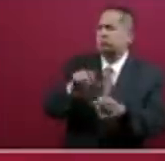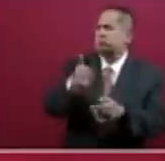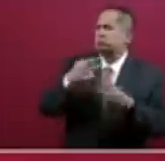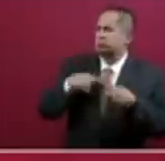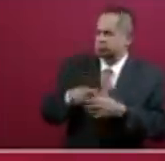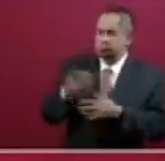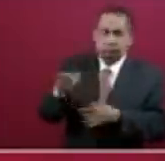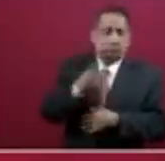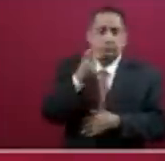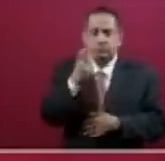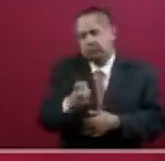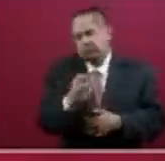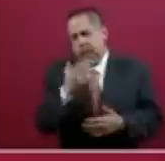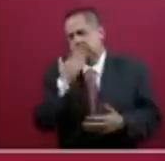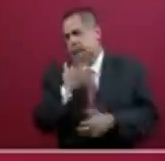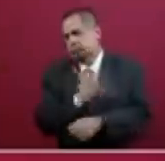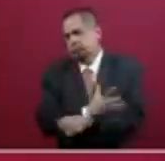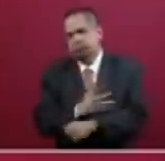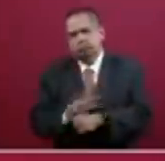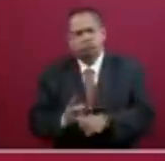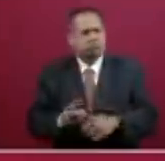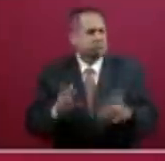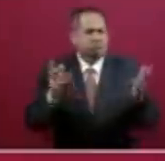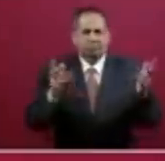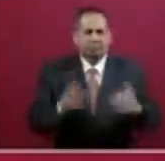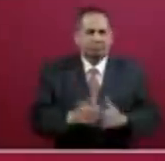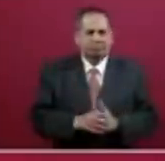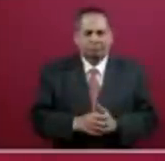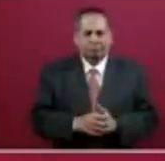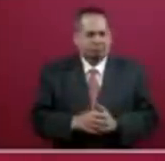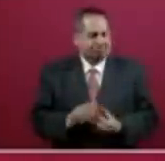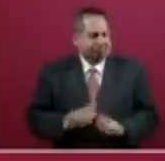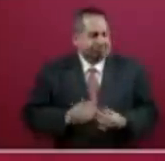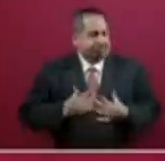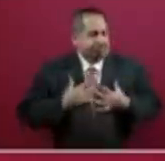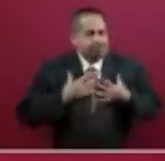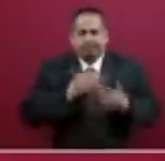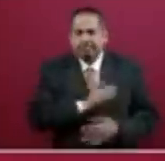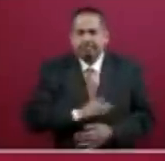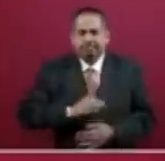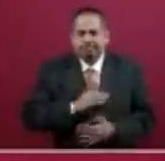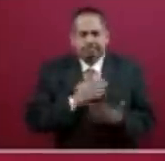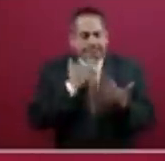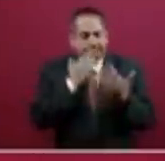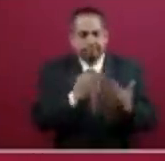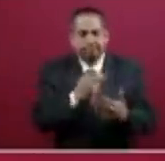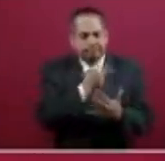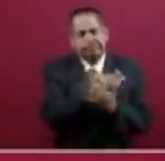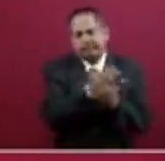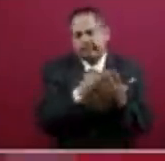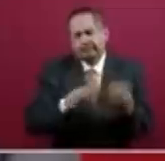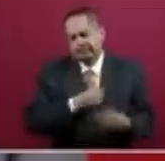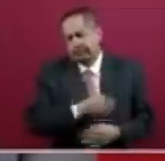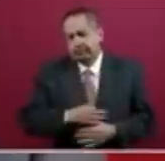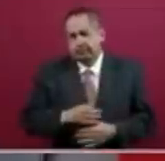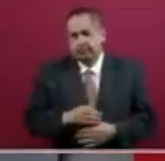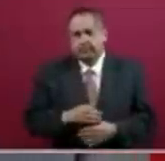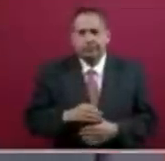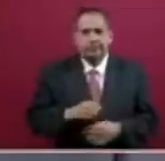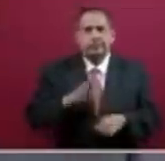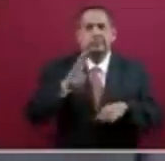otros. Eso me llena de felicidad. Eso y muchas cosas. ¿Qué es